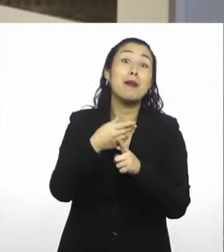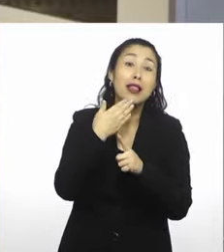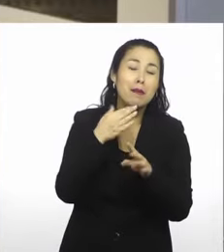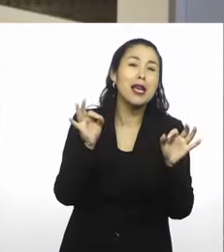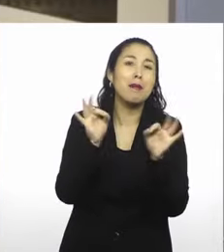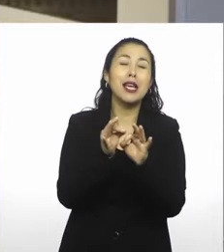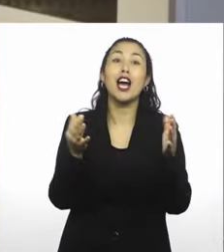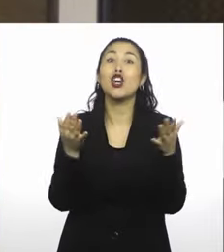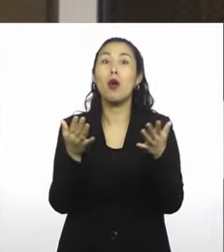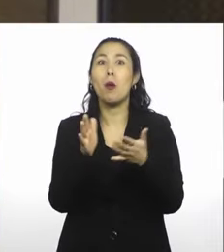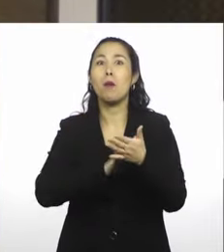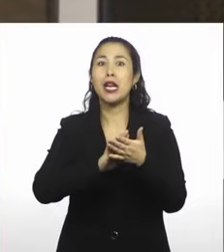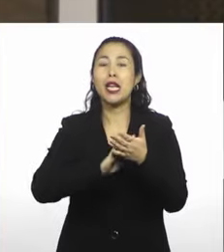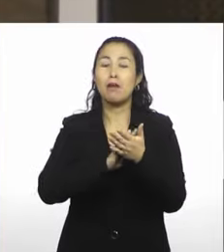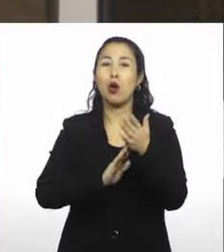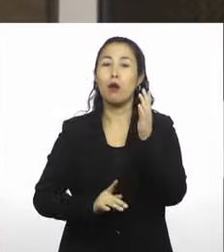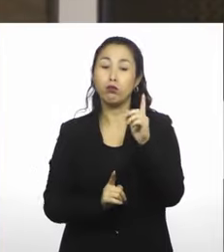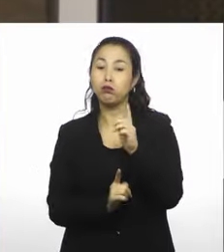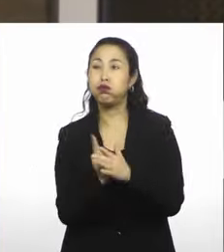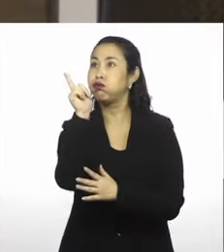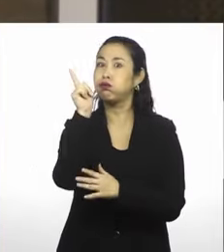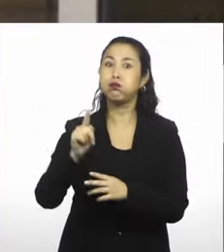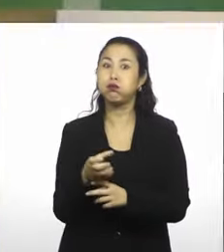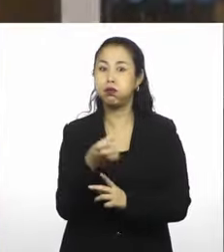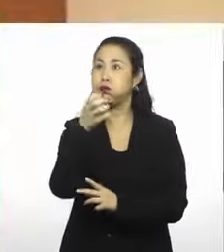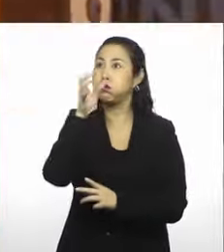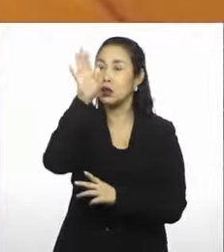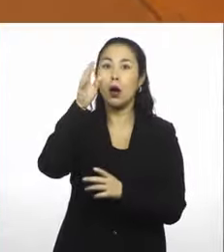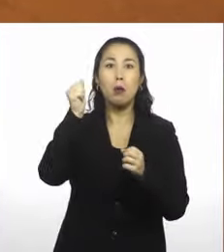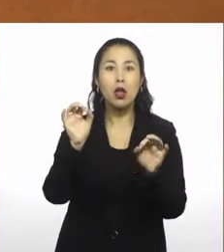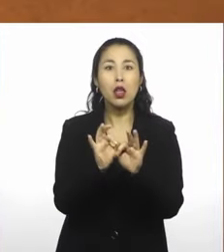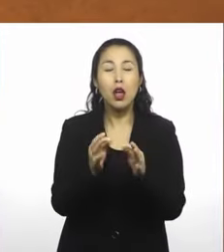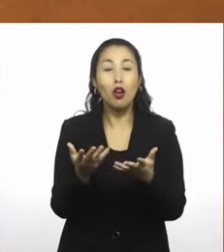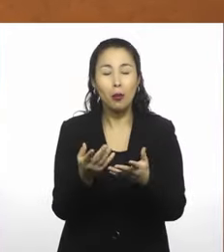volar un cohete. Así que acompáñame y te lo explico.